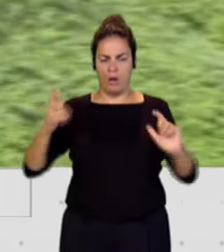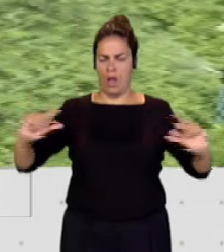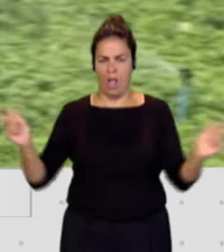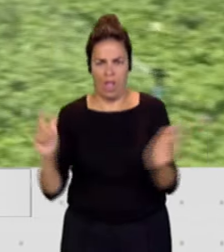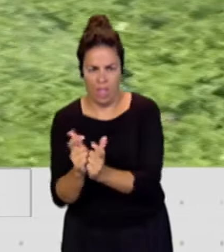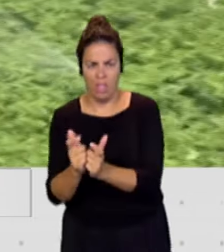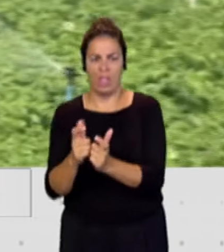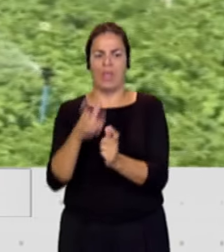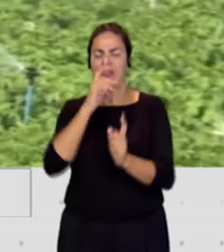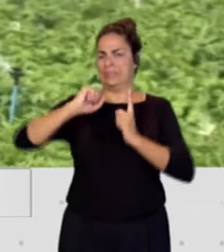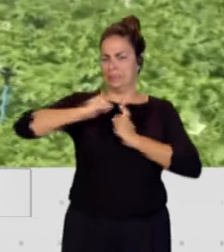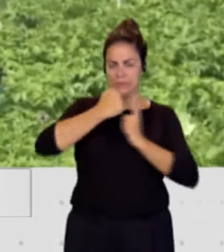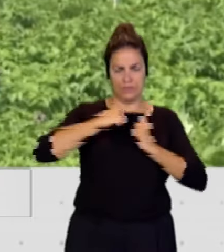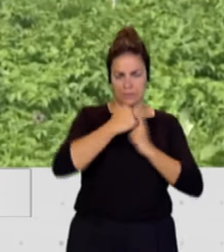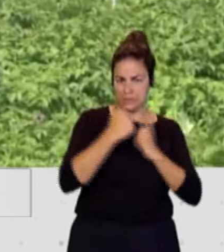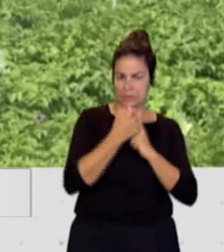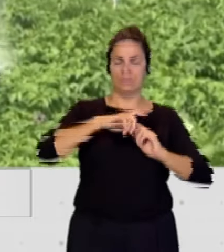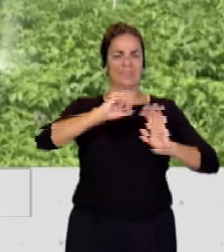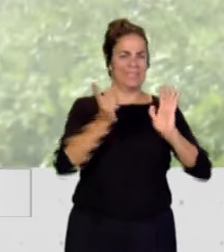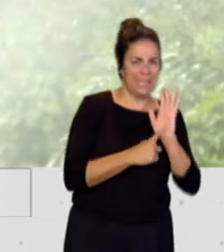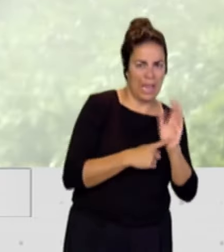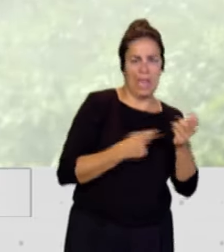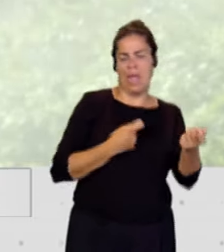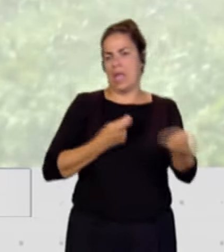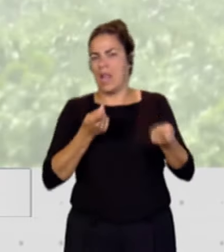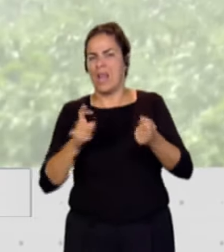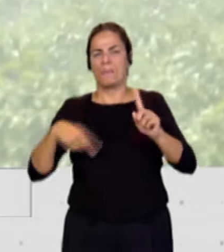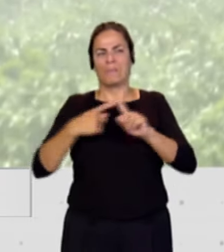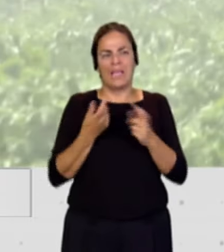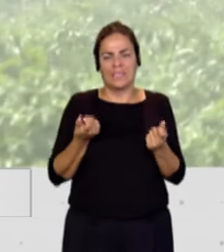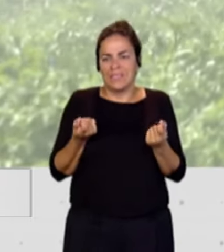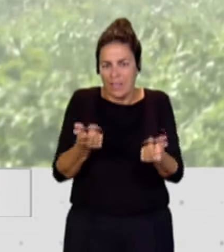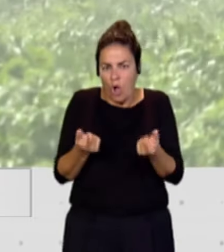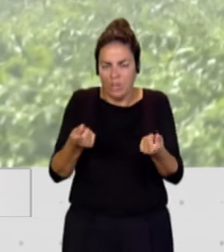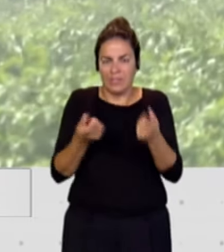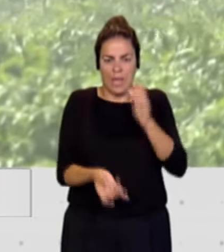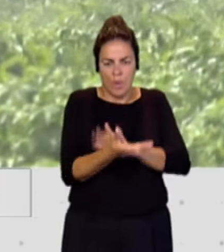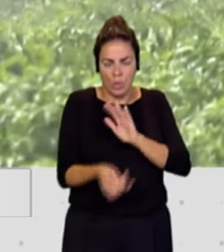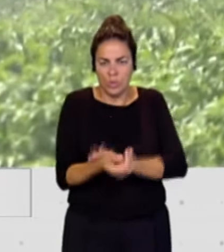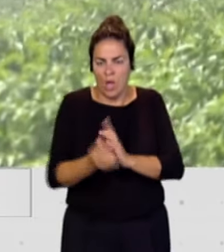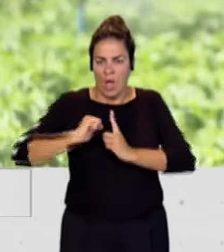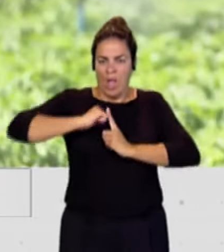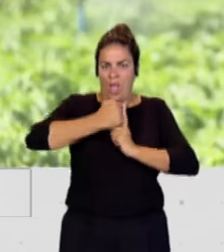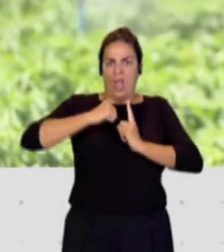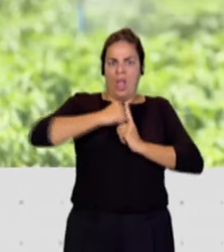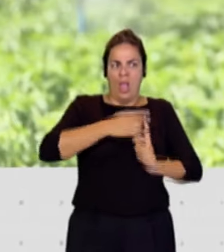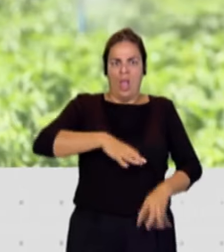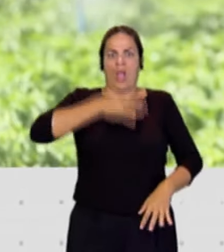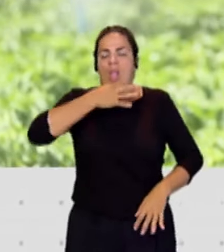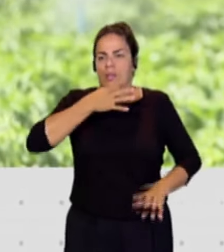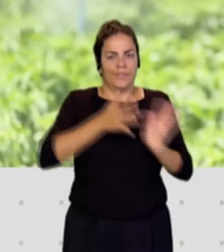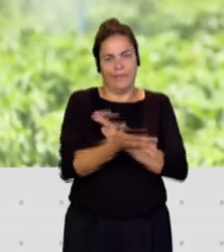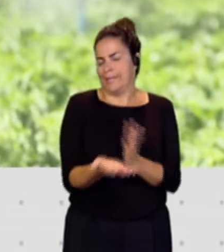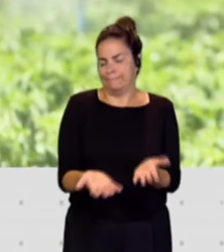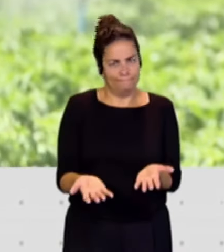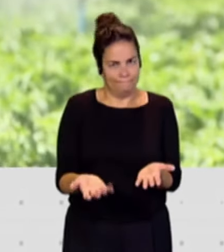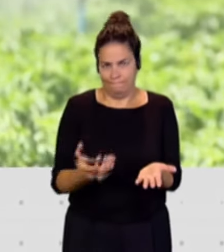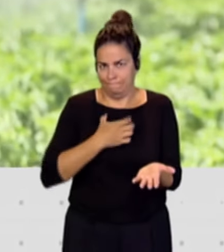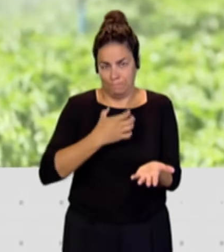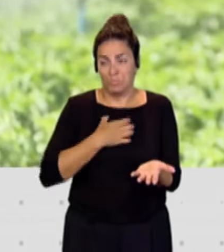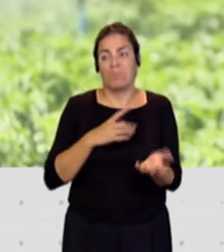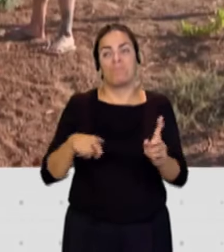regulación nos están estrangulando con una un incremento de los costes de producción que no no nos hace ser viaes y y lo que no